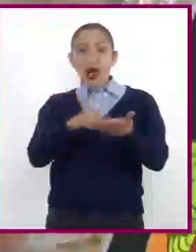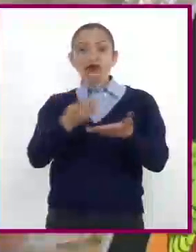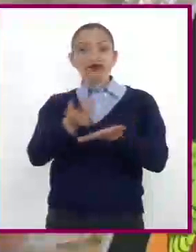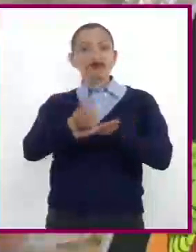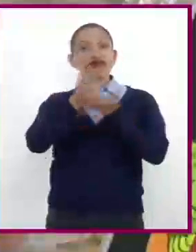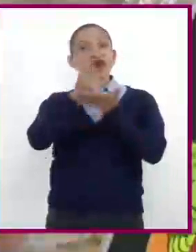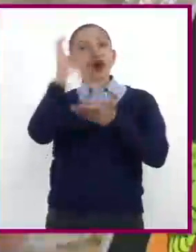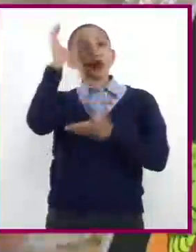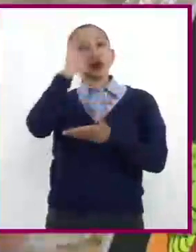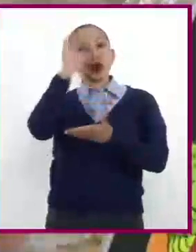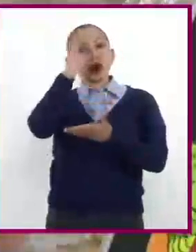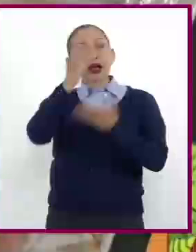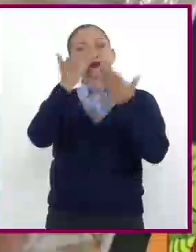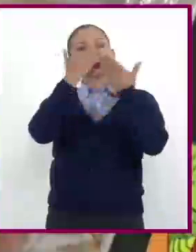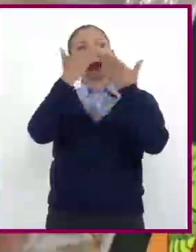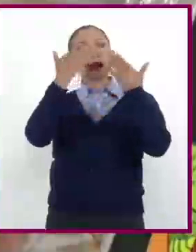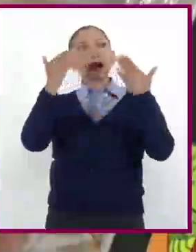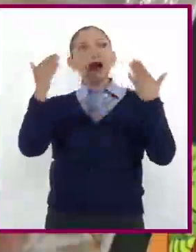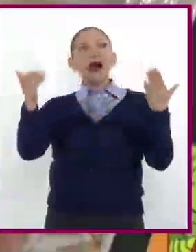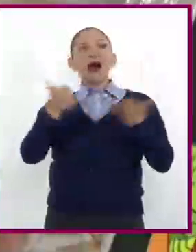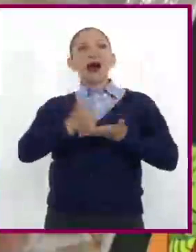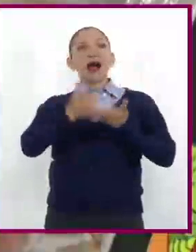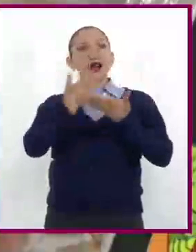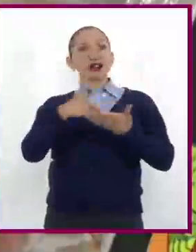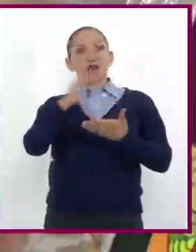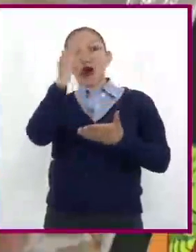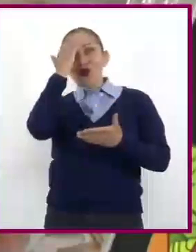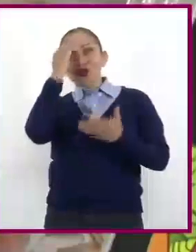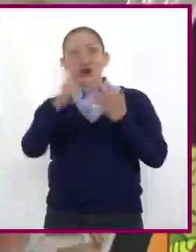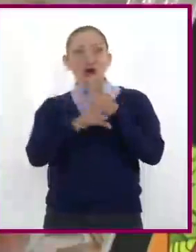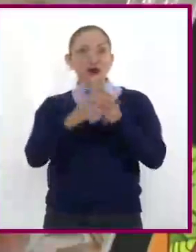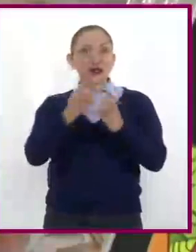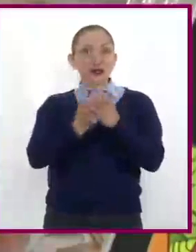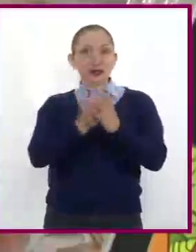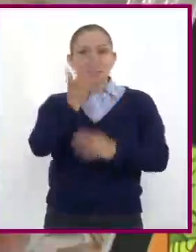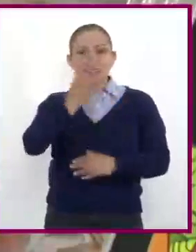cultura y que nos abre las puertas al conocimiento.